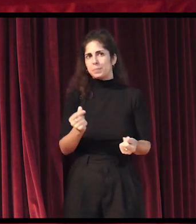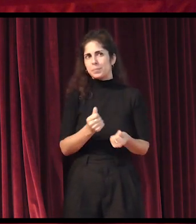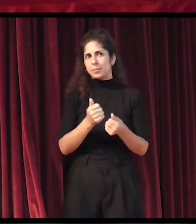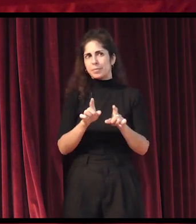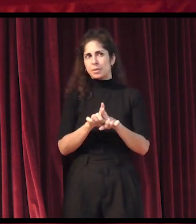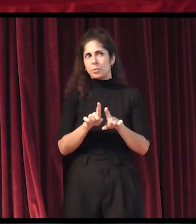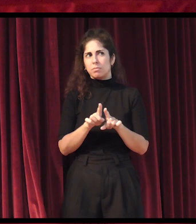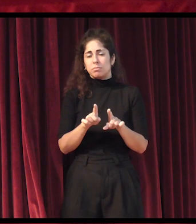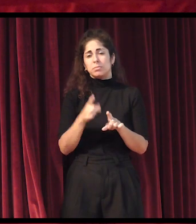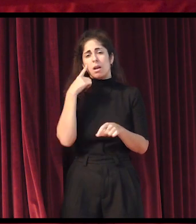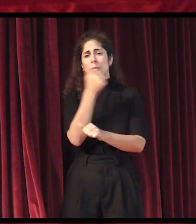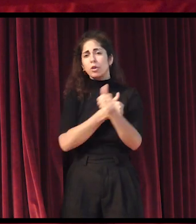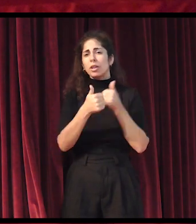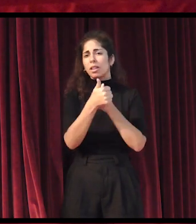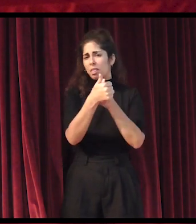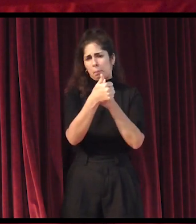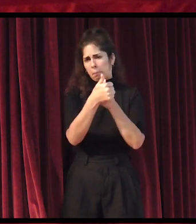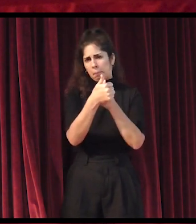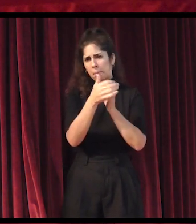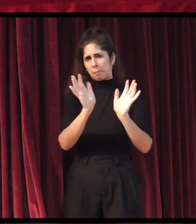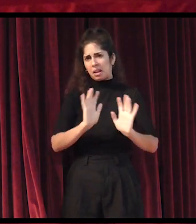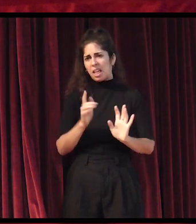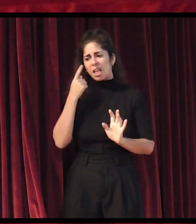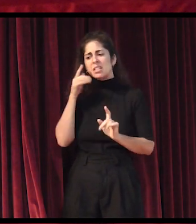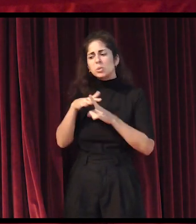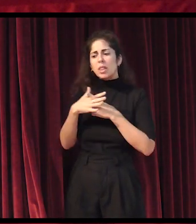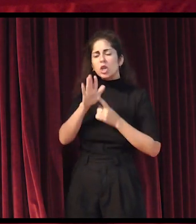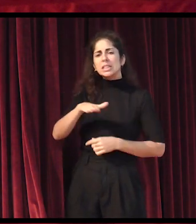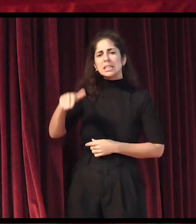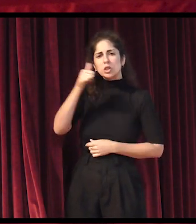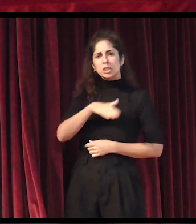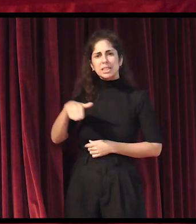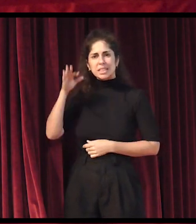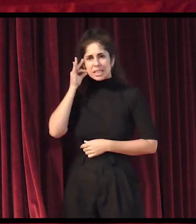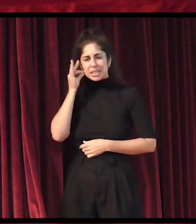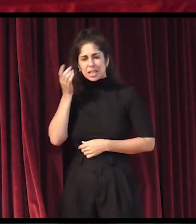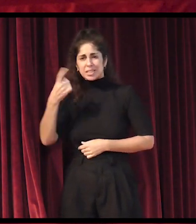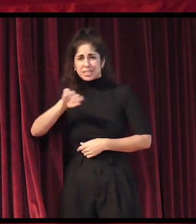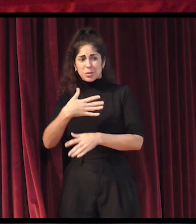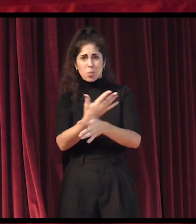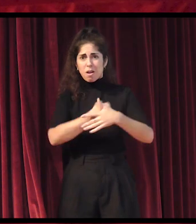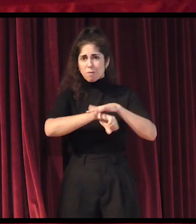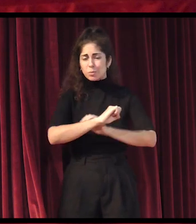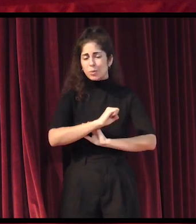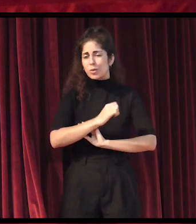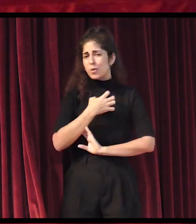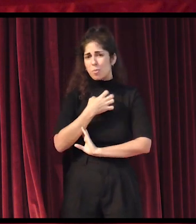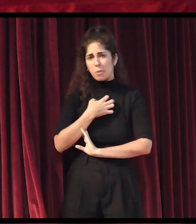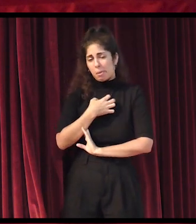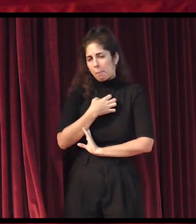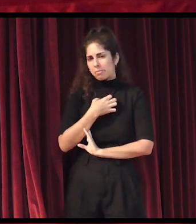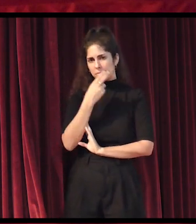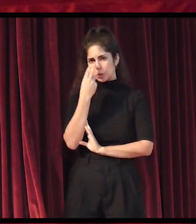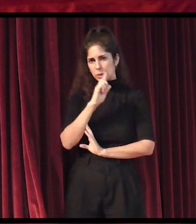últimas posiciones de su lista resolver el caso de estos niños y niñas que no pueden acceder a jugar al fútbol, ¿no?